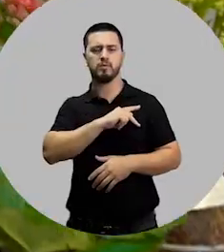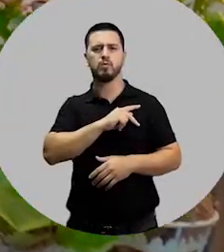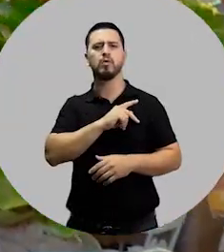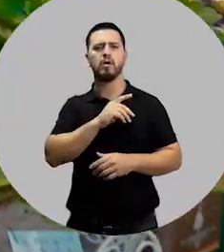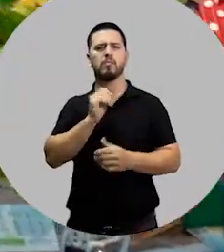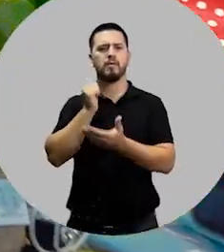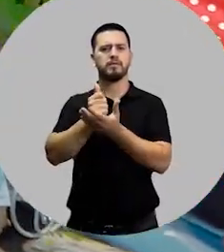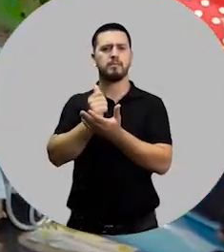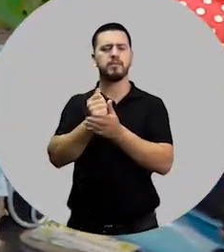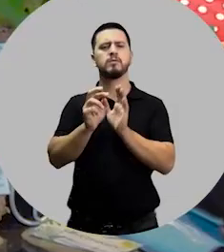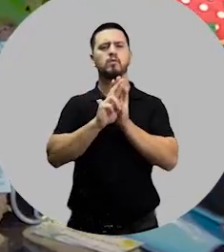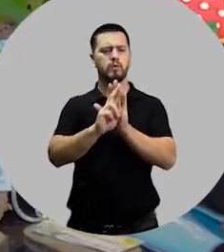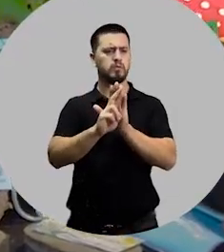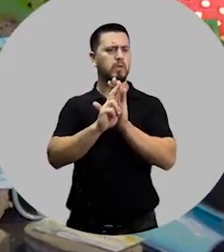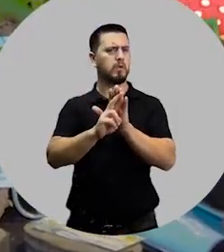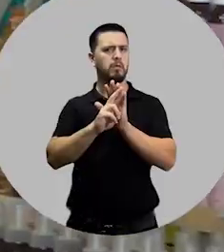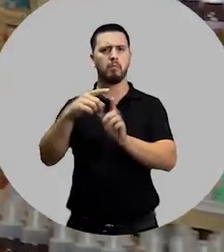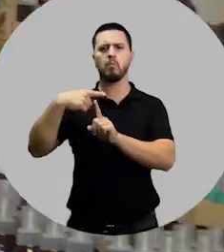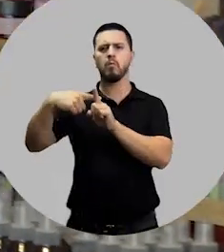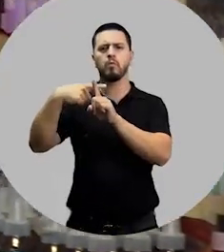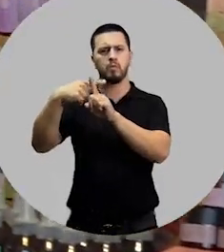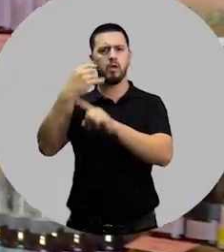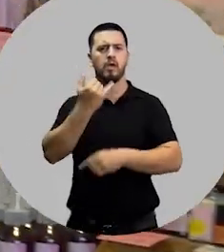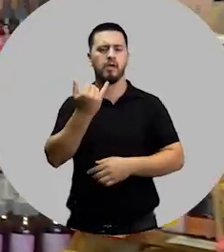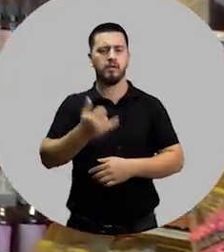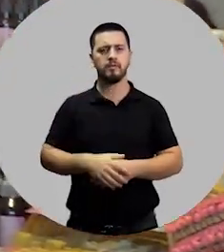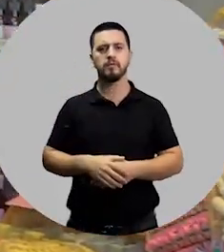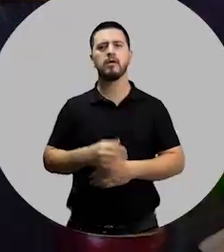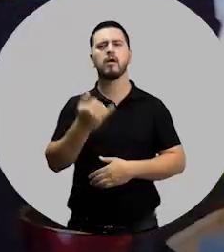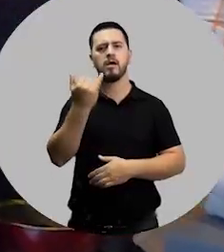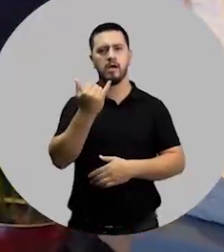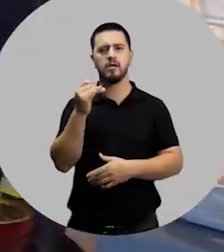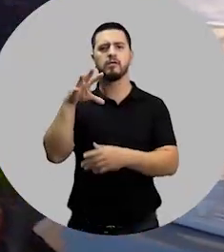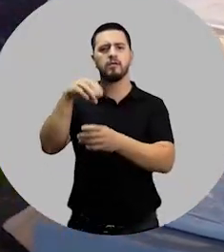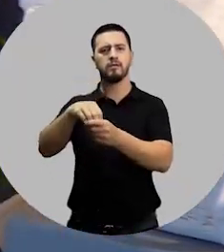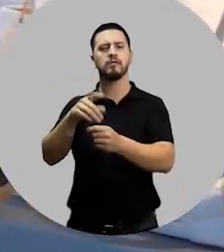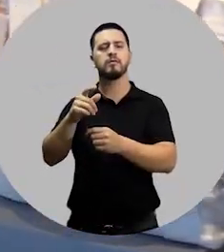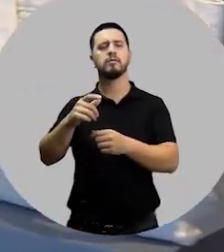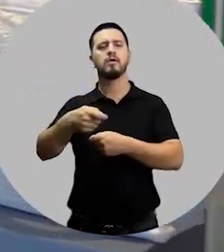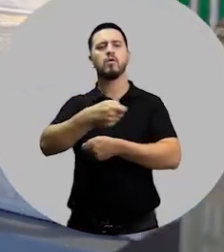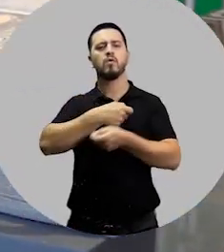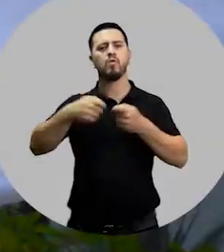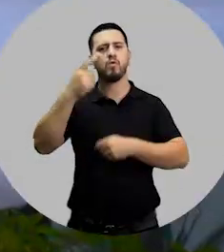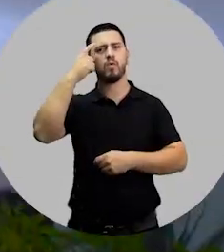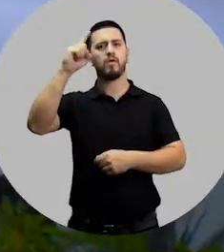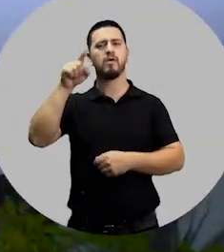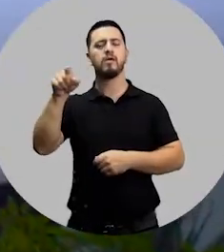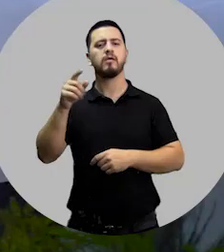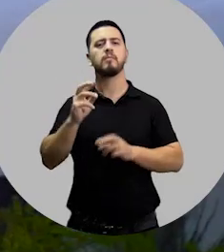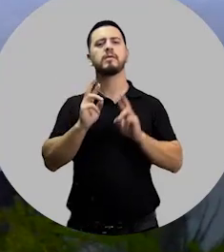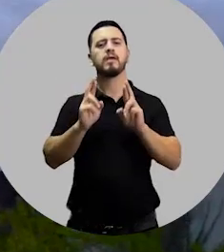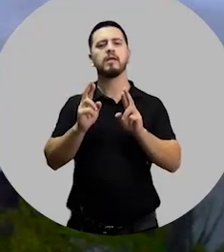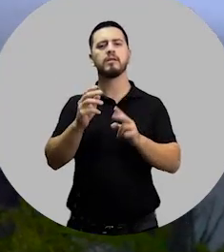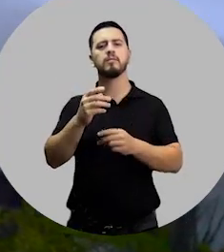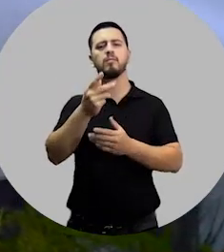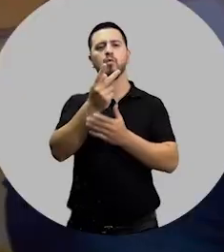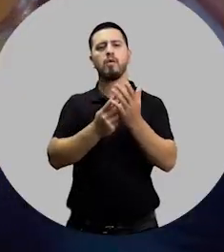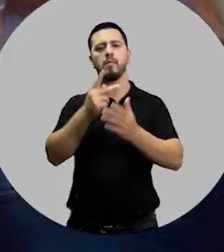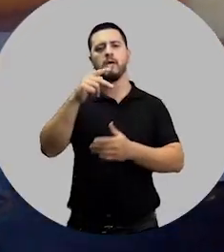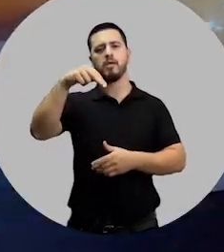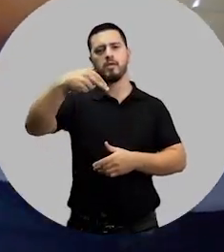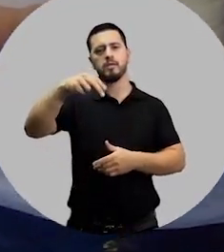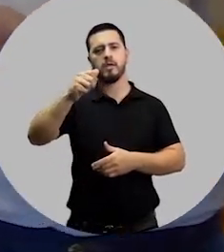muy satisfactorios y alentadores. Estuvieron los emprendedores representantes de los programas Ñapuaque de